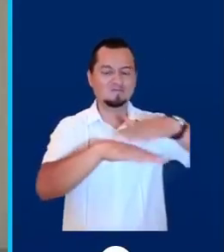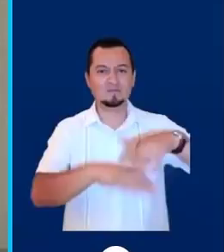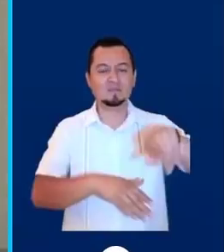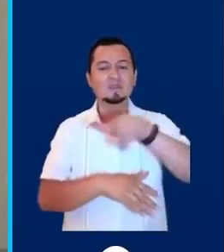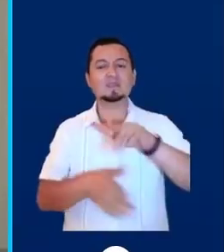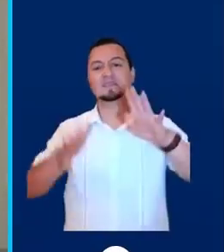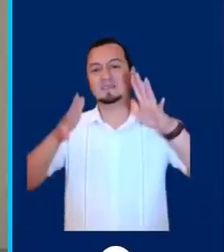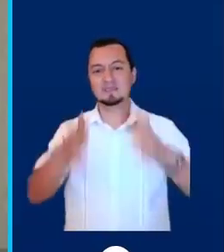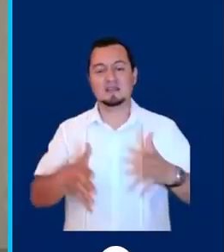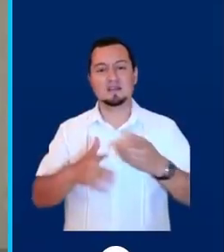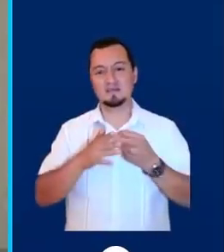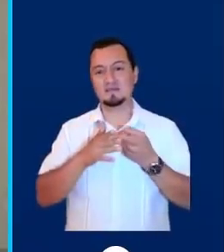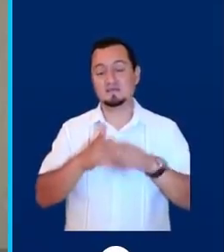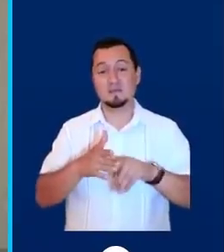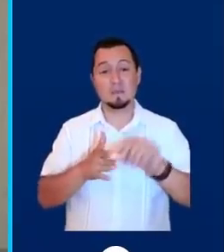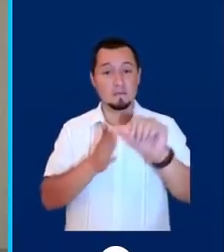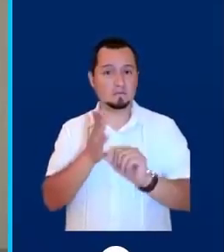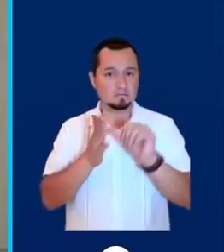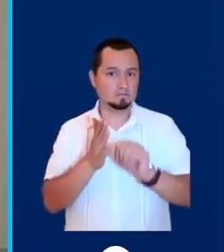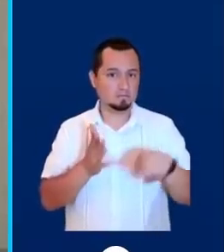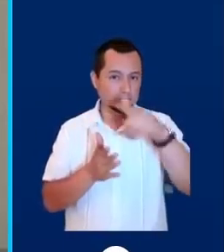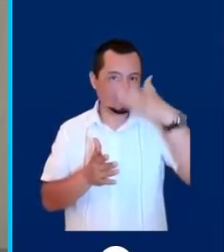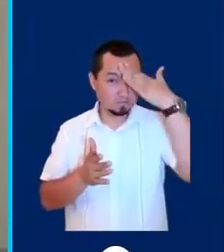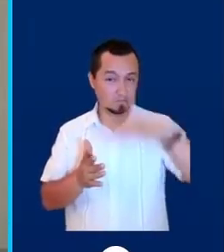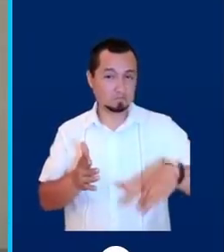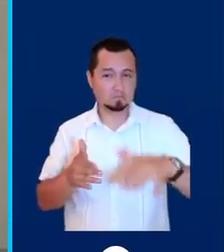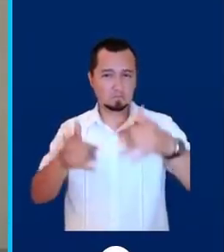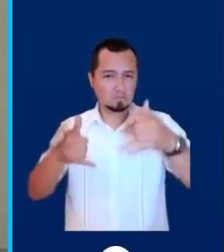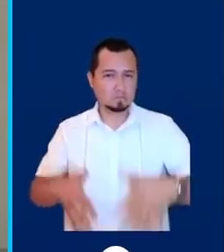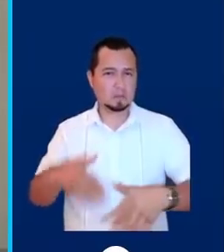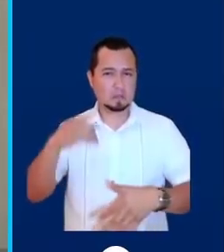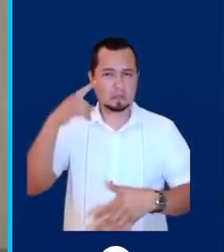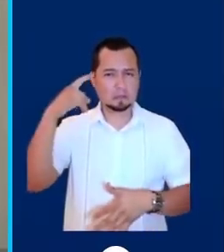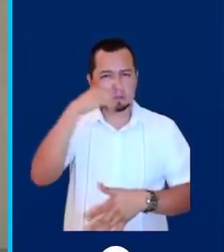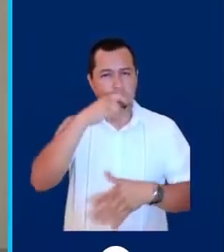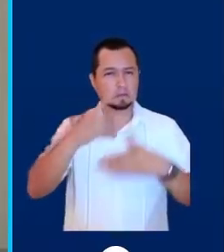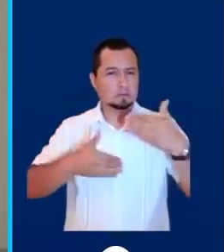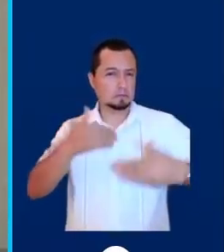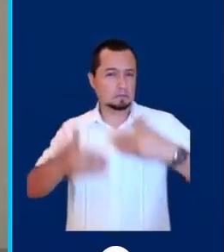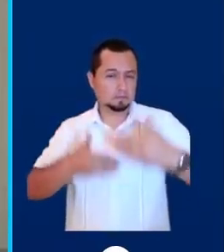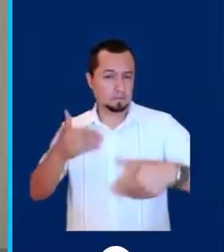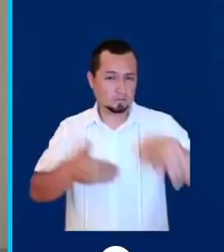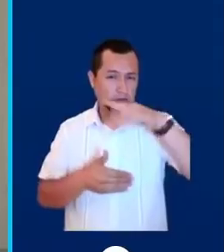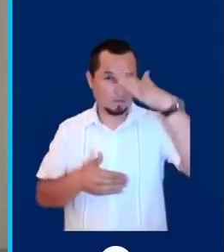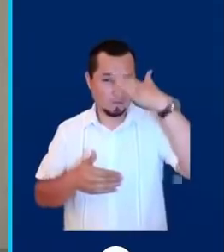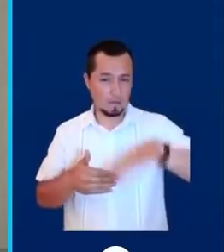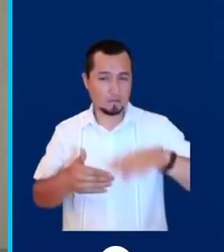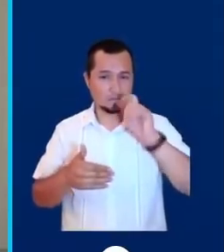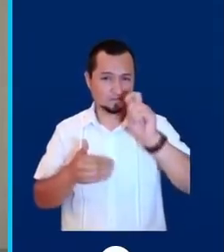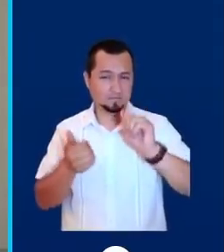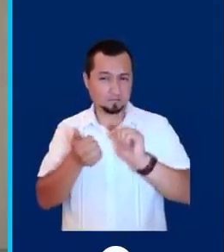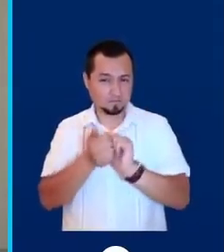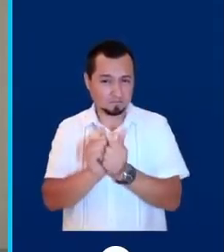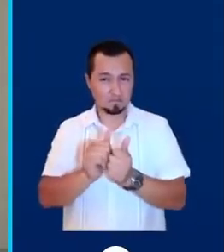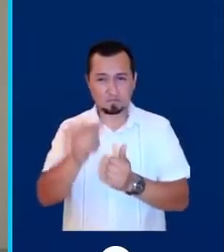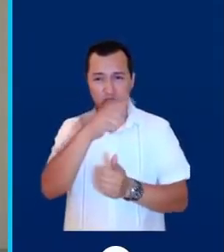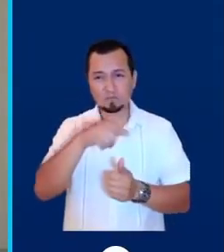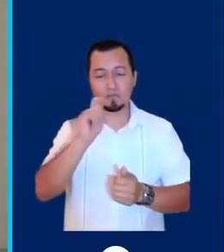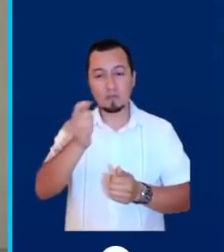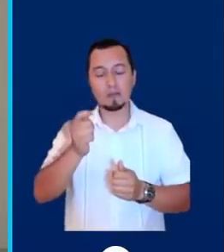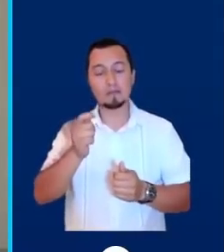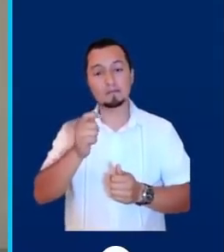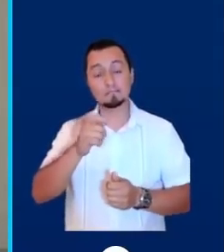jaliscienses que después de estos meses tan duros, tan difíciles, después de todo el esfuerzo realizado, después de